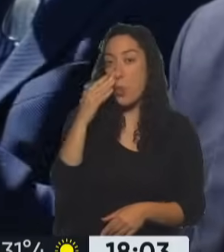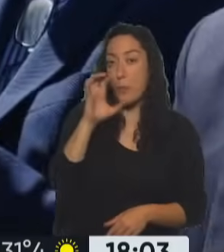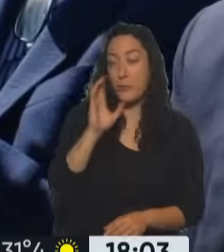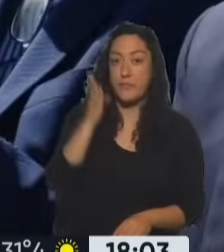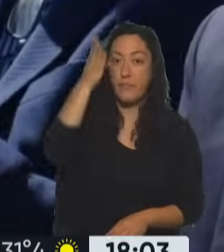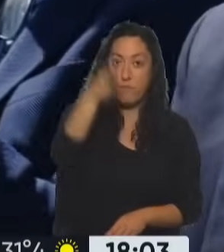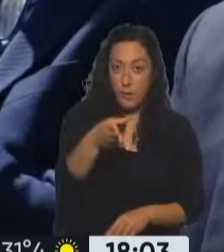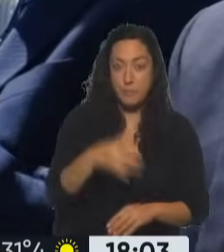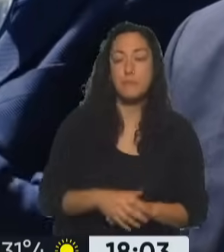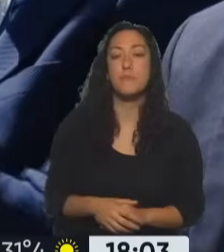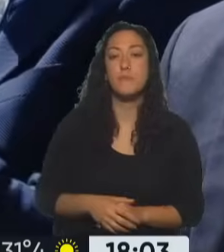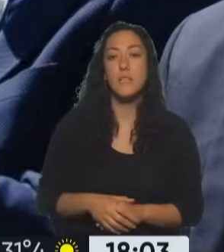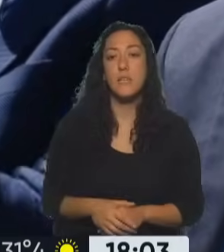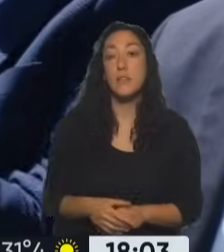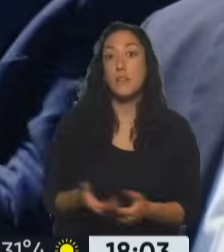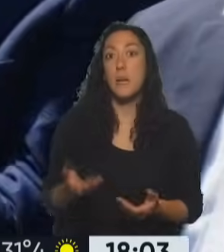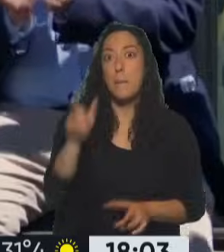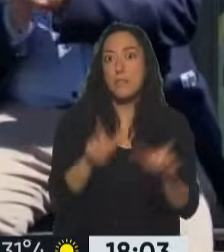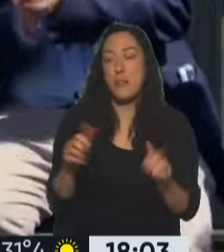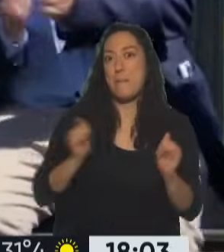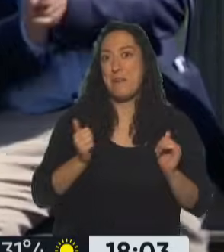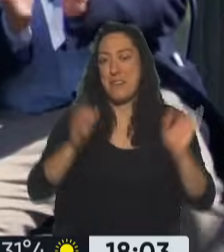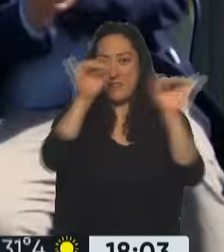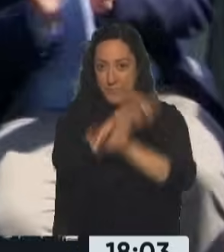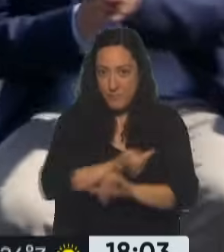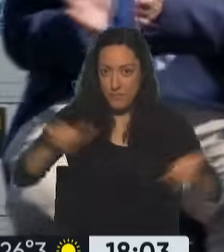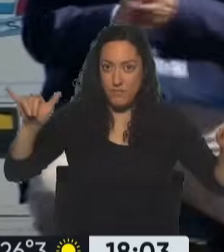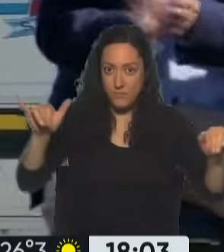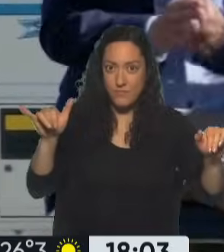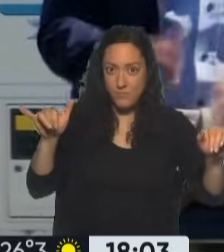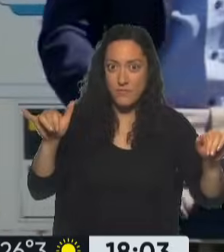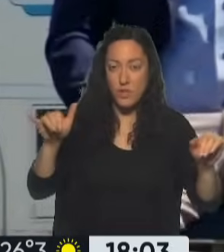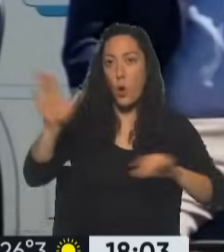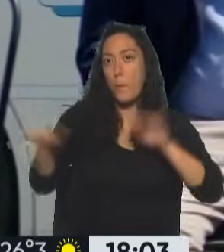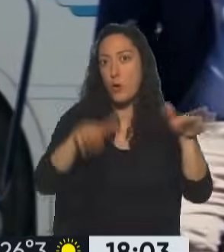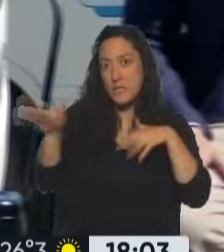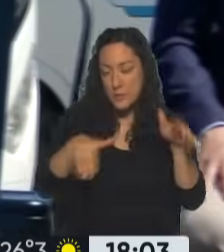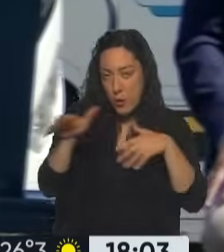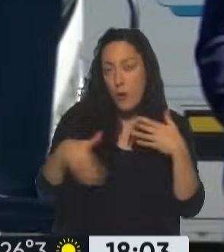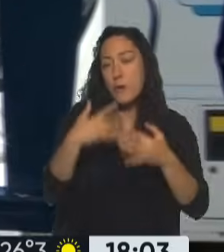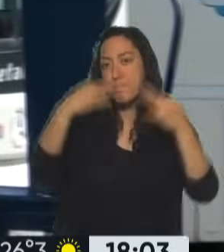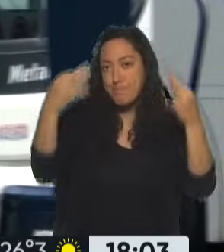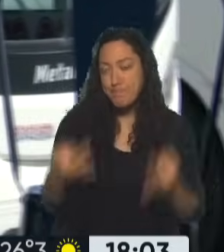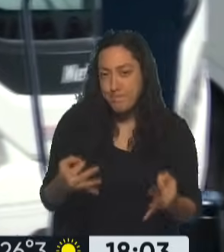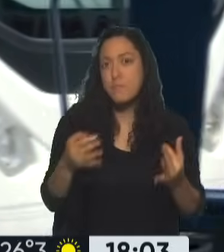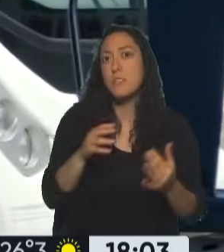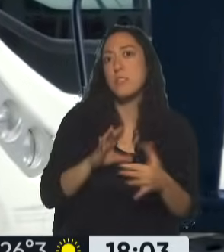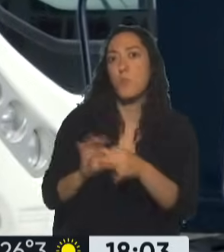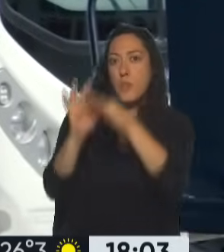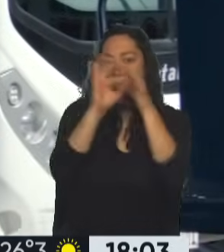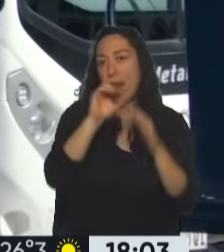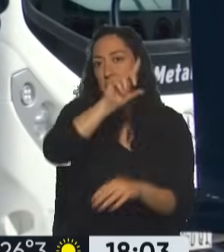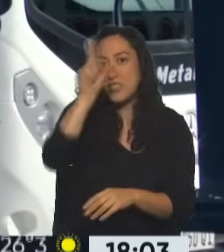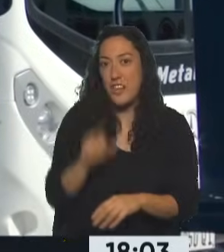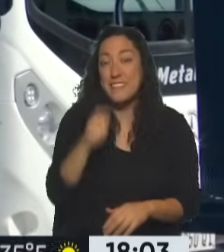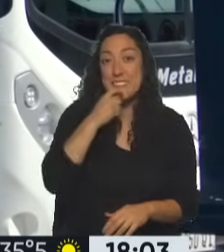el anuncio más esperado por parte de Unión por la Patria, que se vaya concretando esta convocatoria del gobierno de unidad nacional en caso de que Sergio